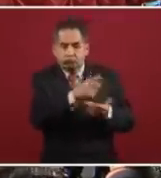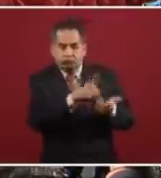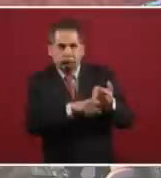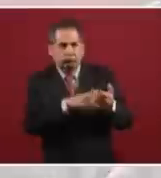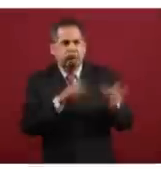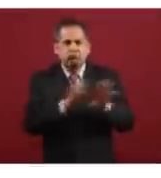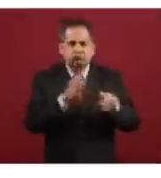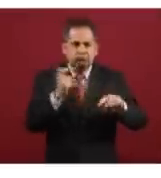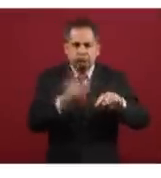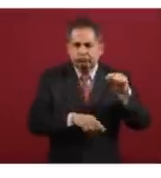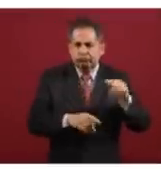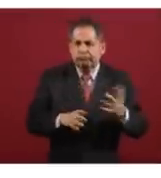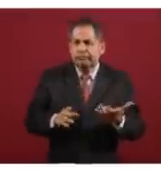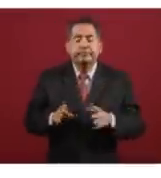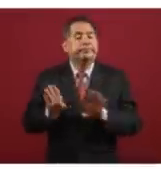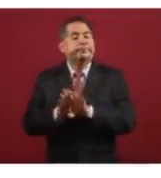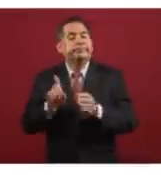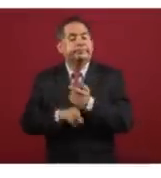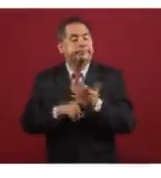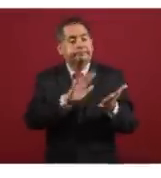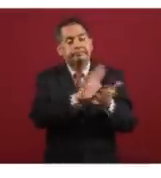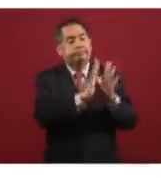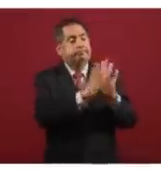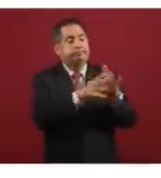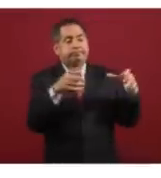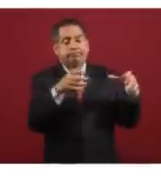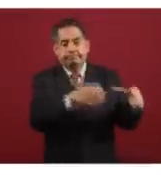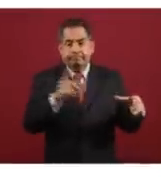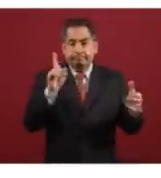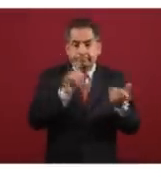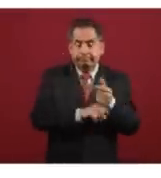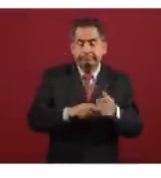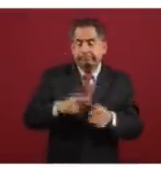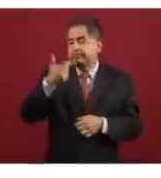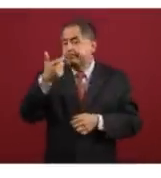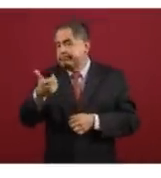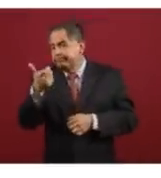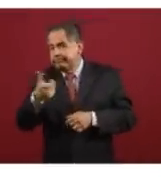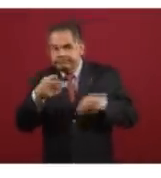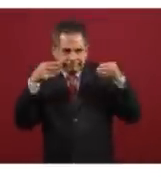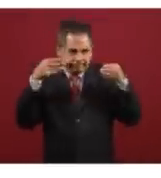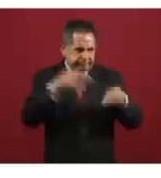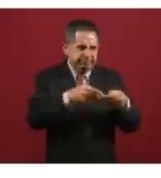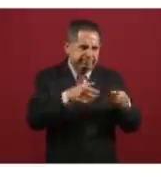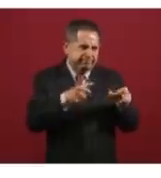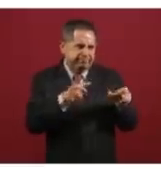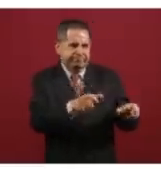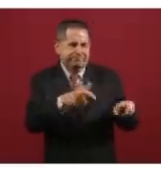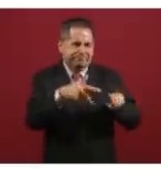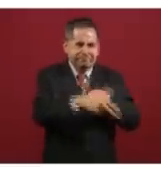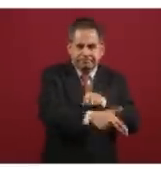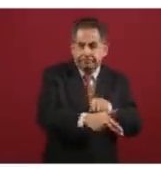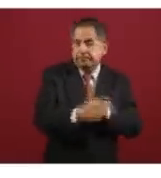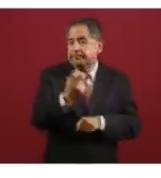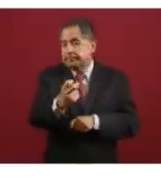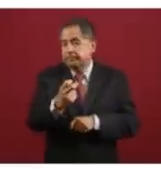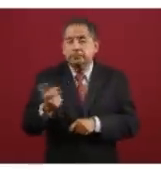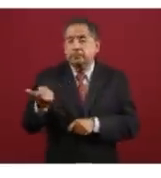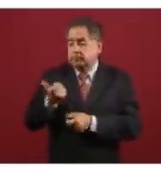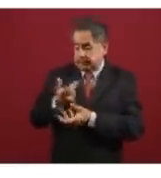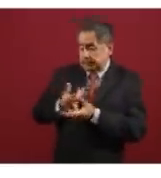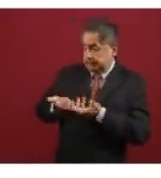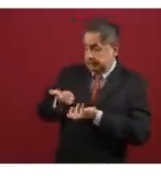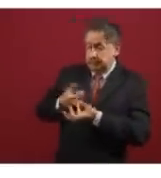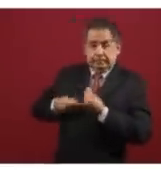decir, combatirlas en su capacidad financiera, que es lo que les da capacidad para operar y